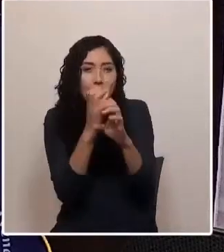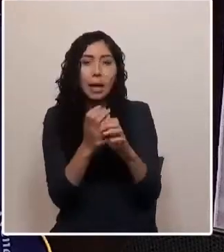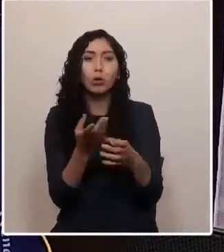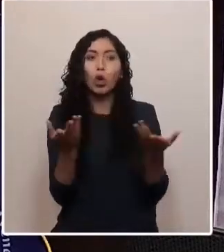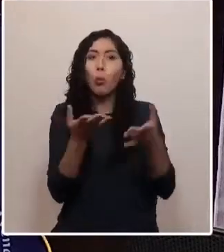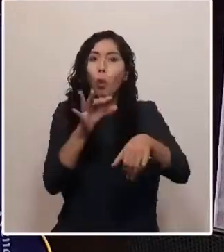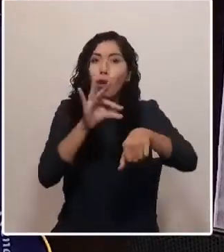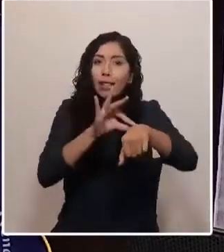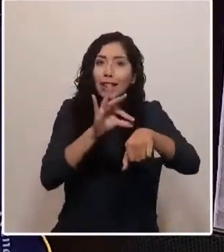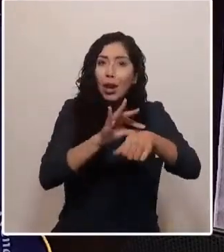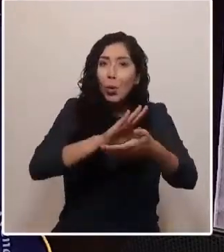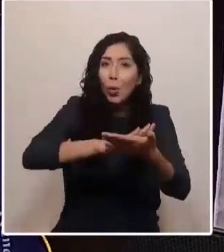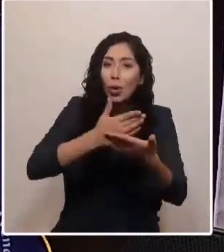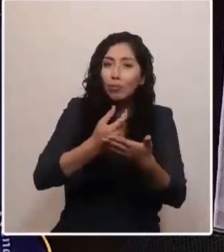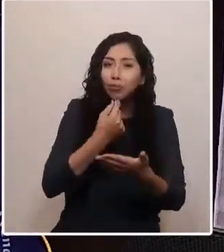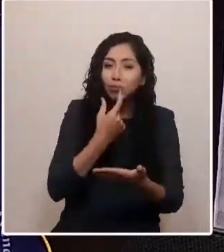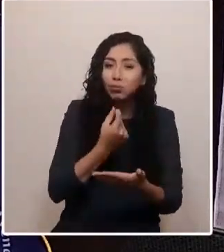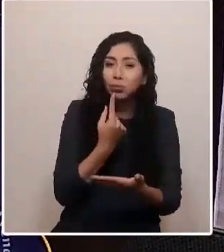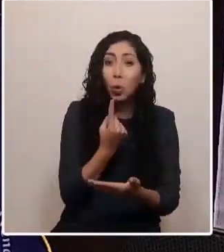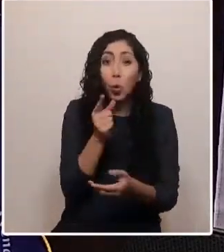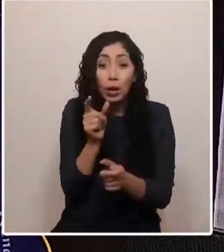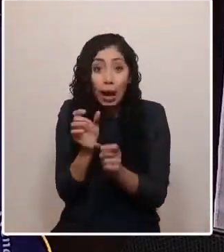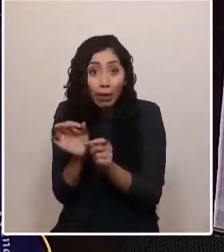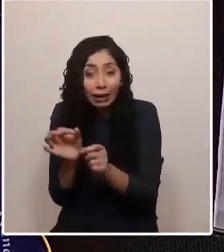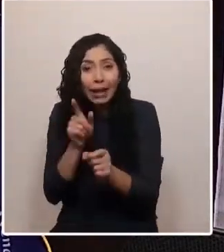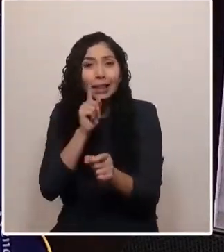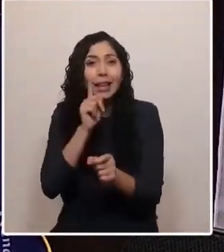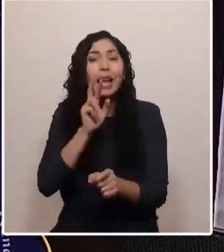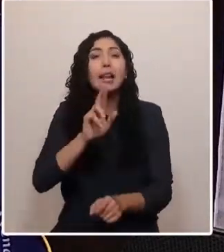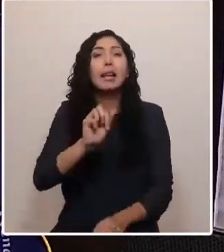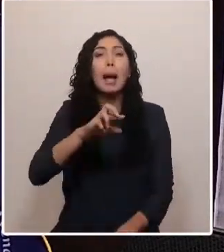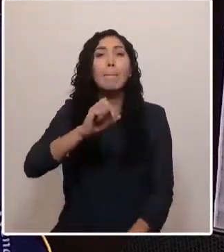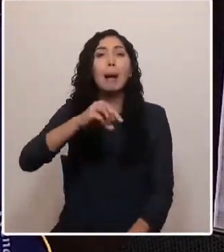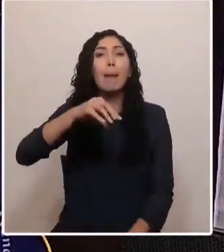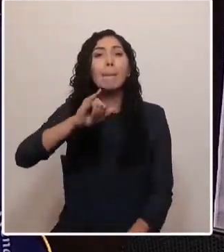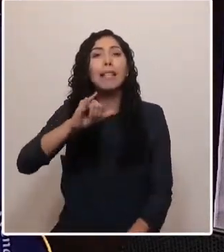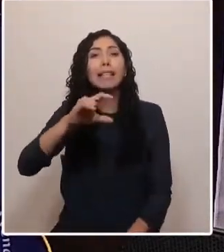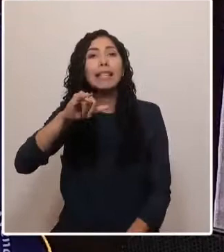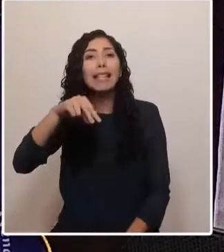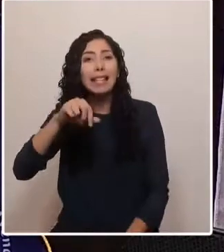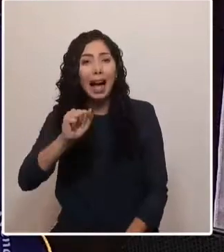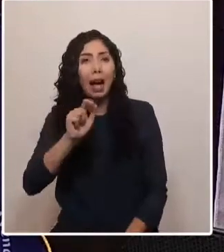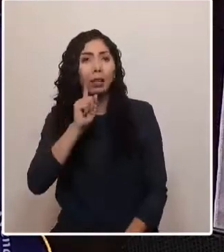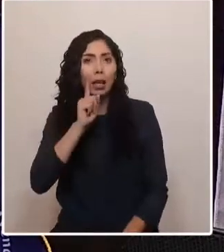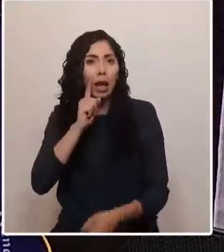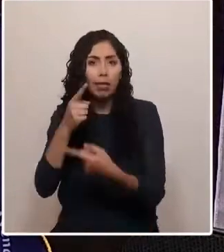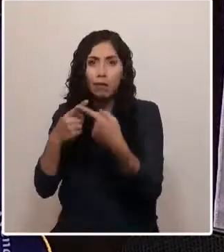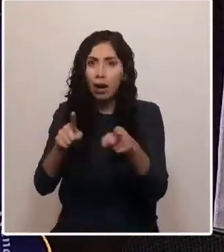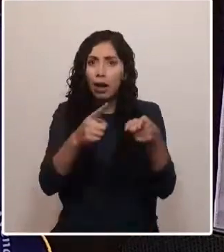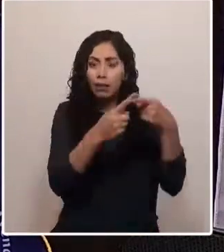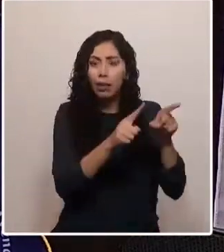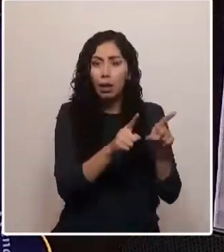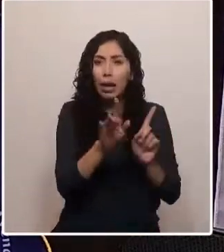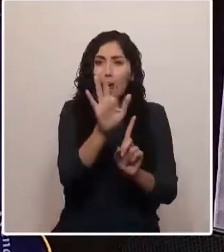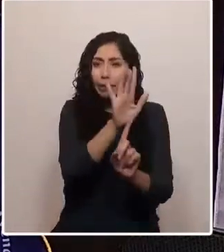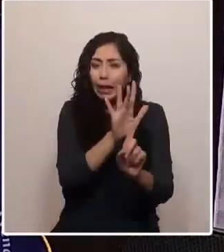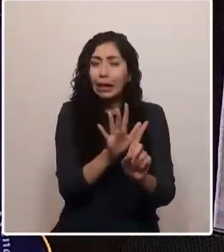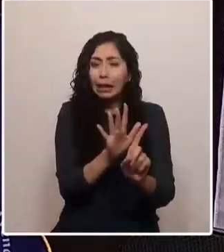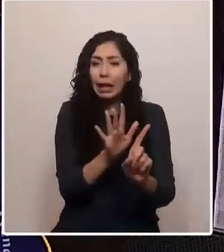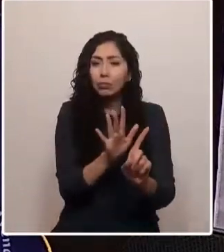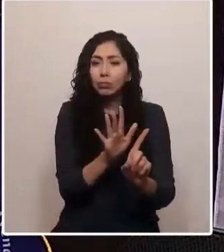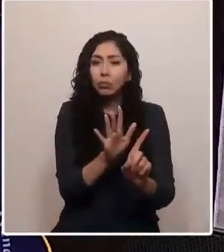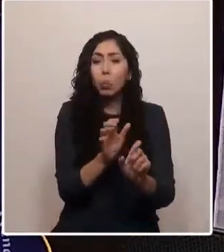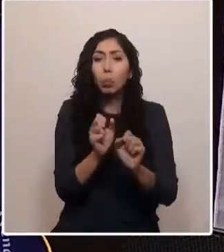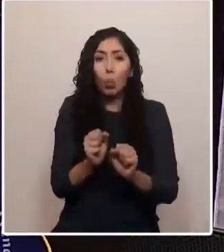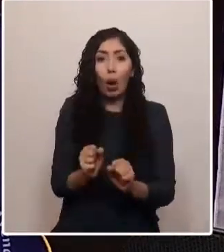de ellas produce un compuesto llamado rapamicina, el cual tiene múltiples actividades biológicas. Es inmunosupresor, siendo clave para la realización